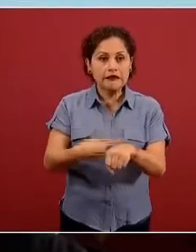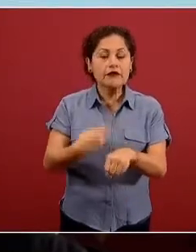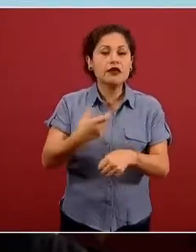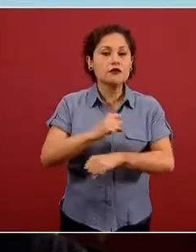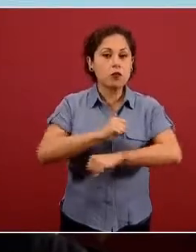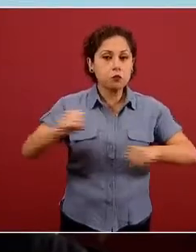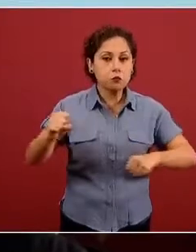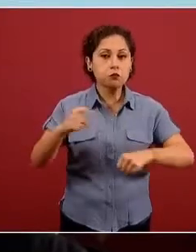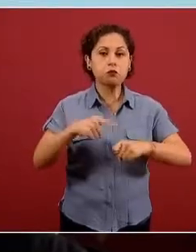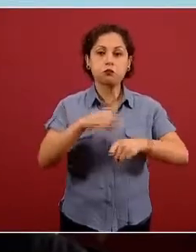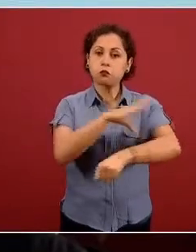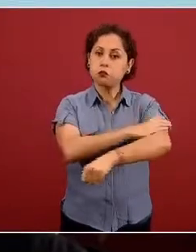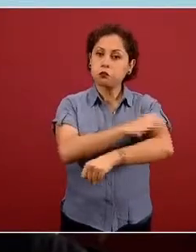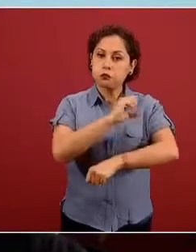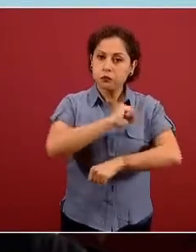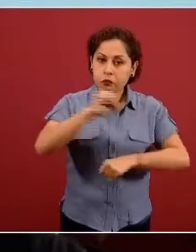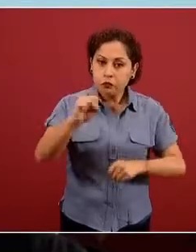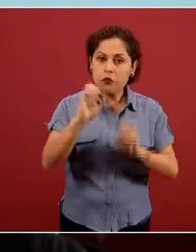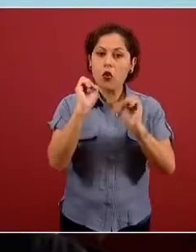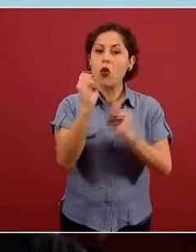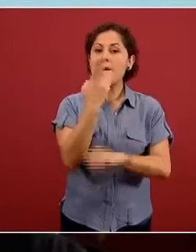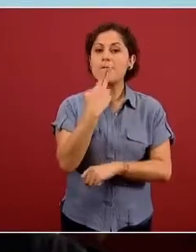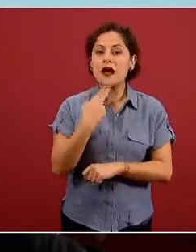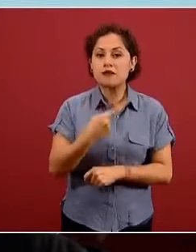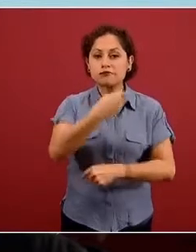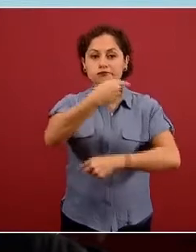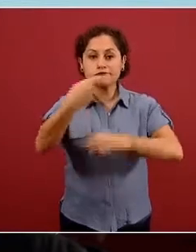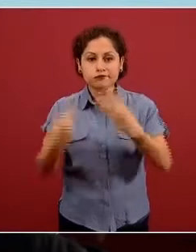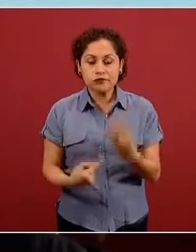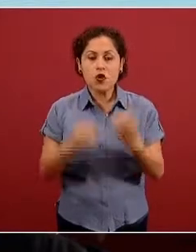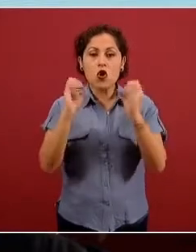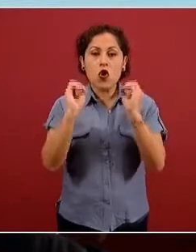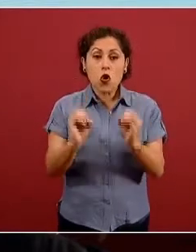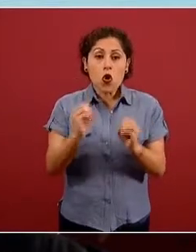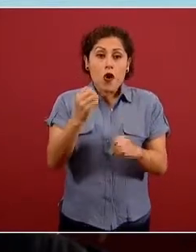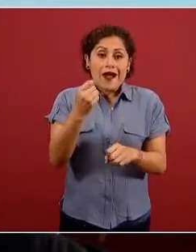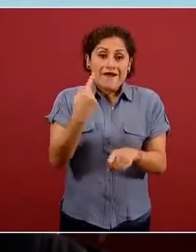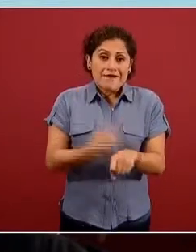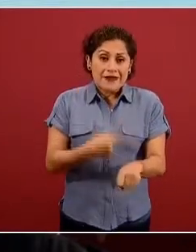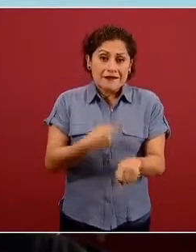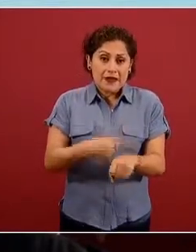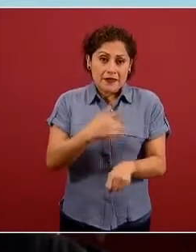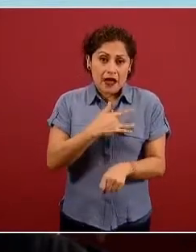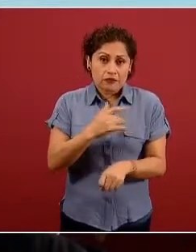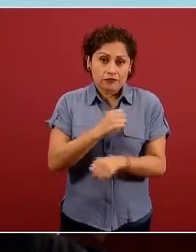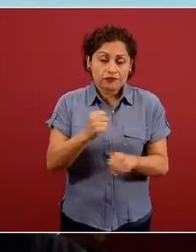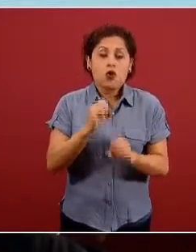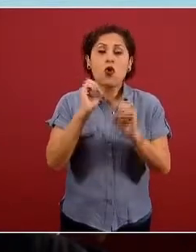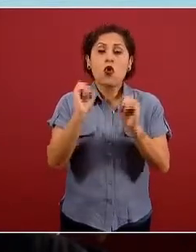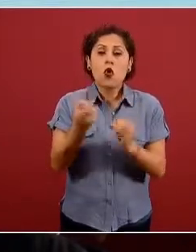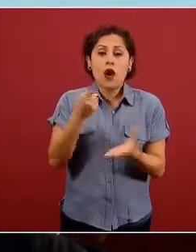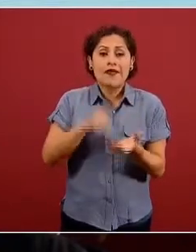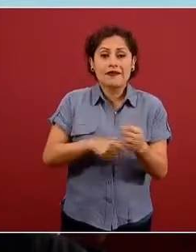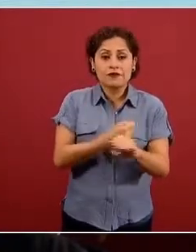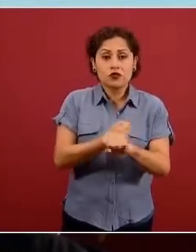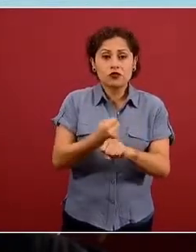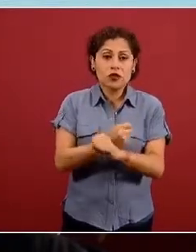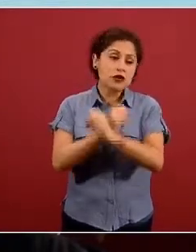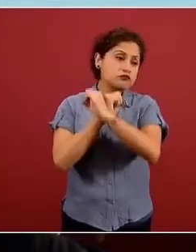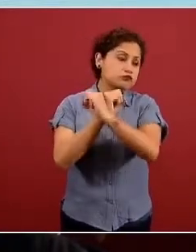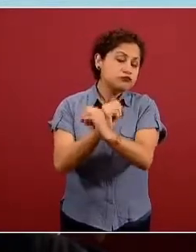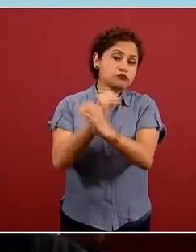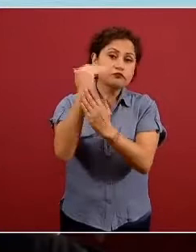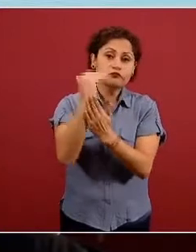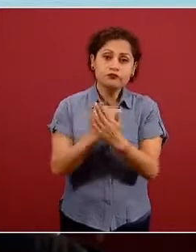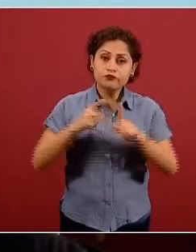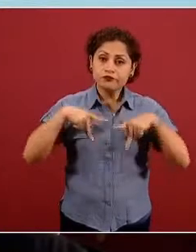diabetes, obesidad o cualquier causa de inmunosupresión, es decir, menor funcionamiento del sistema inmune, del sistema de